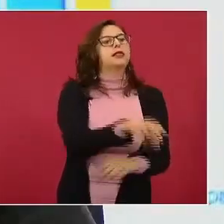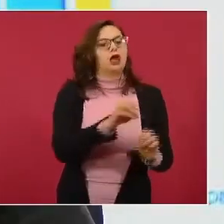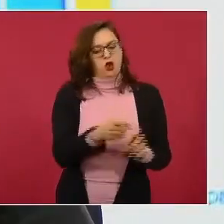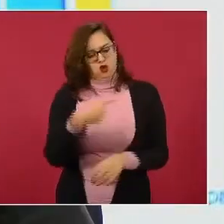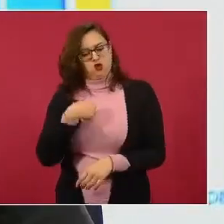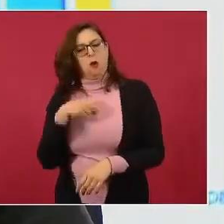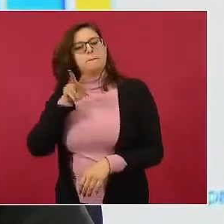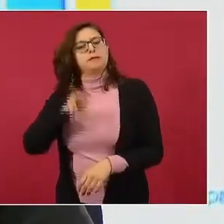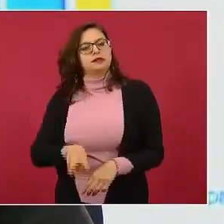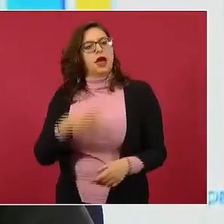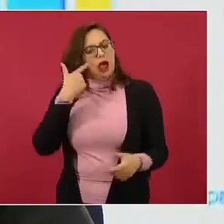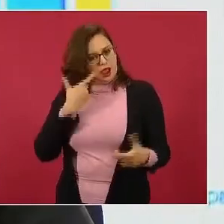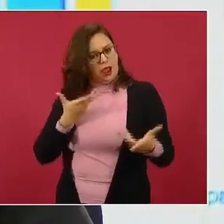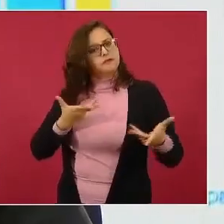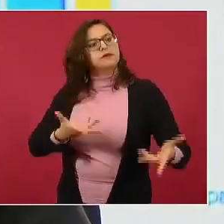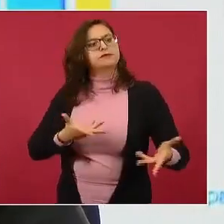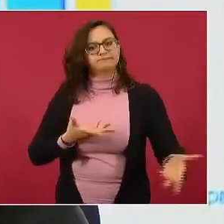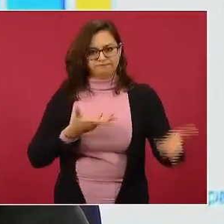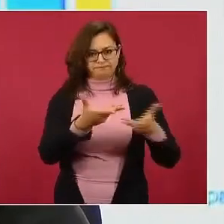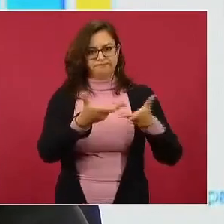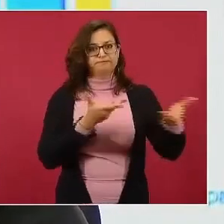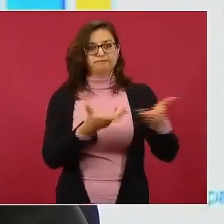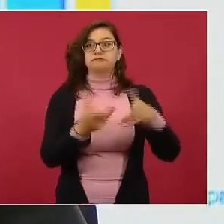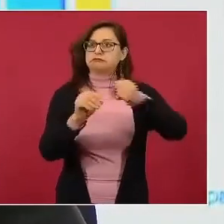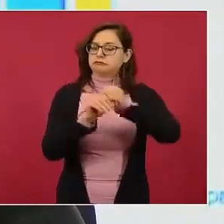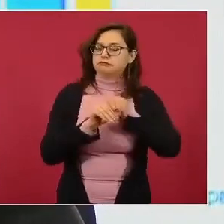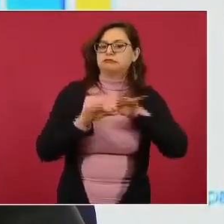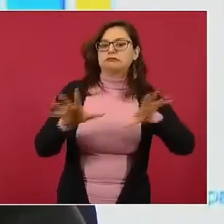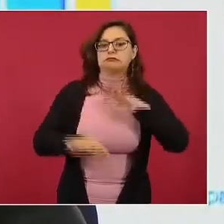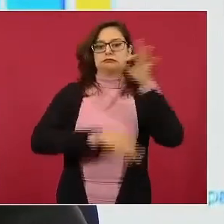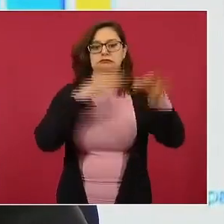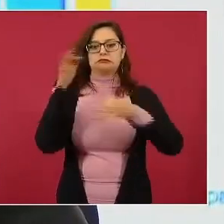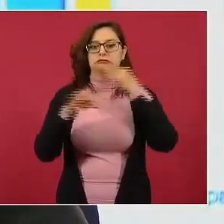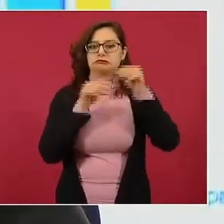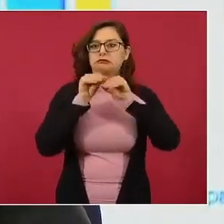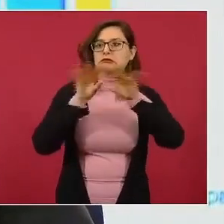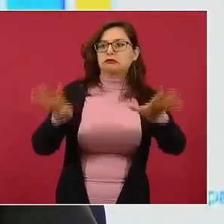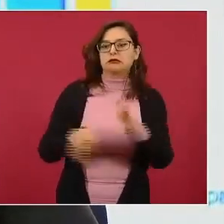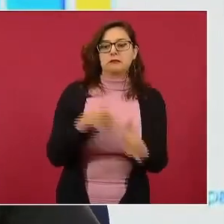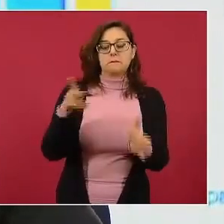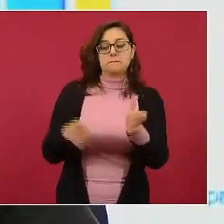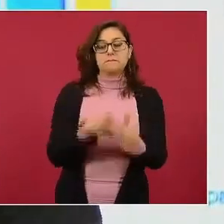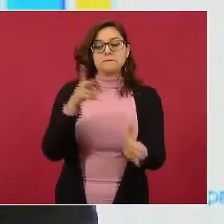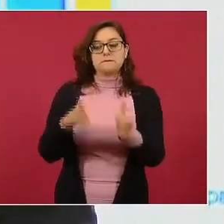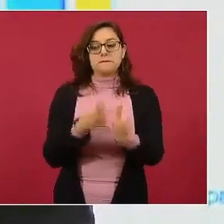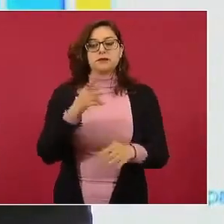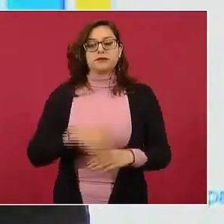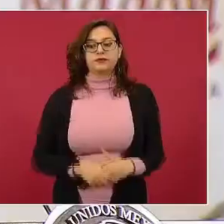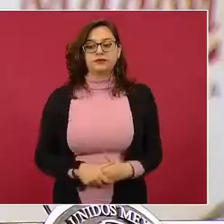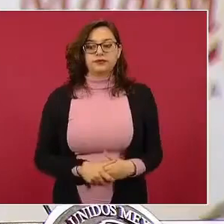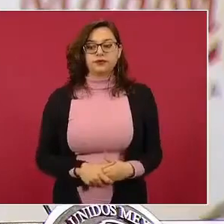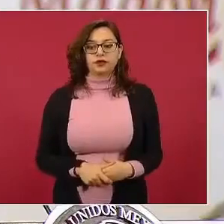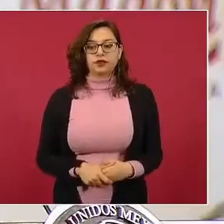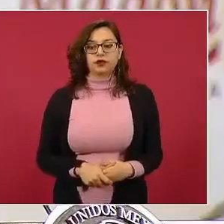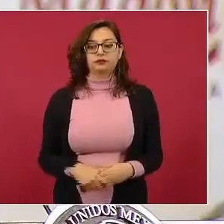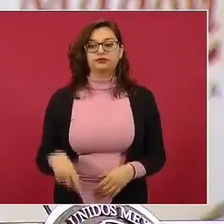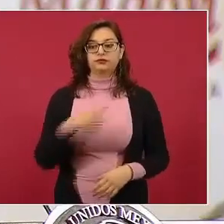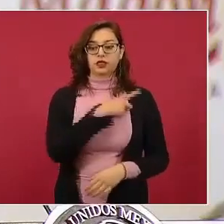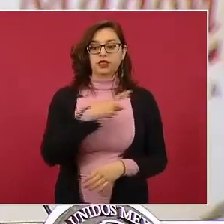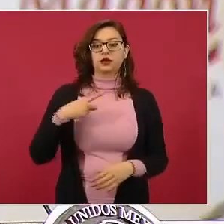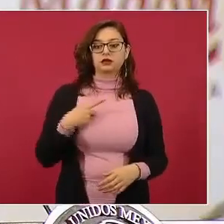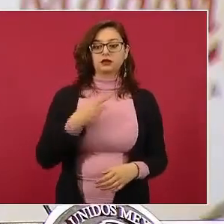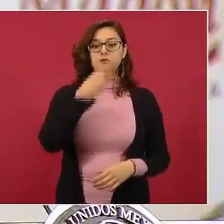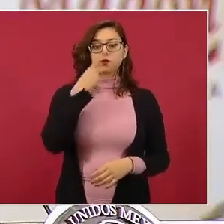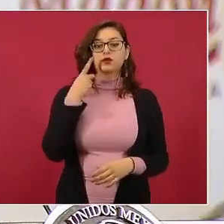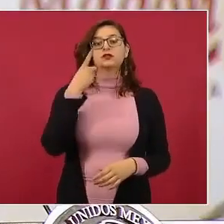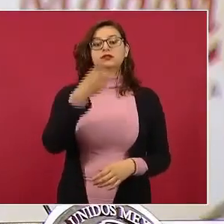de todas estas campañas que hoy permanentemente se están llevando a cabo. Debo decir que la iniciativa que